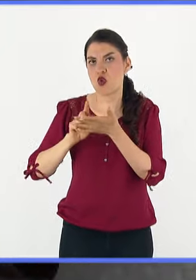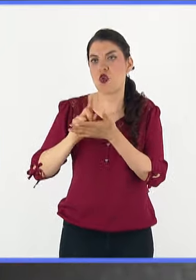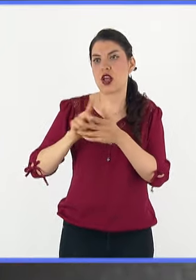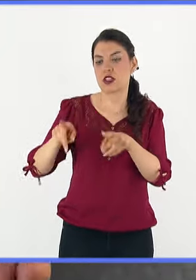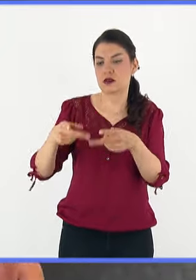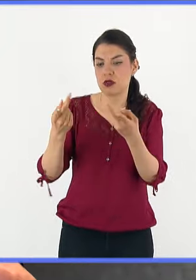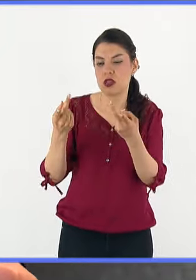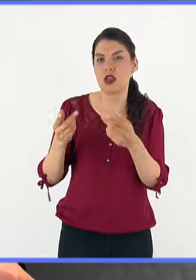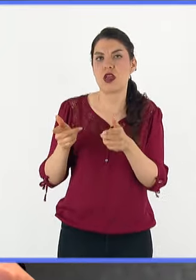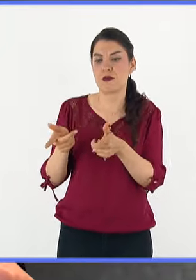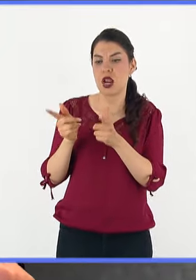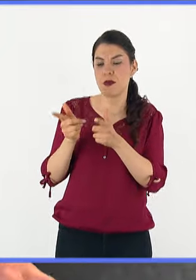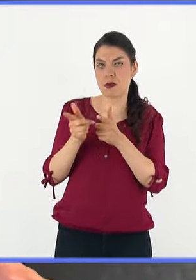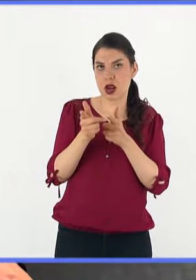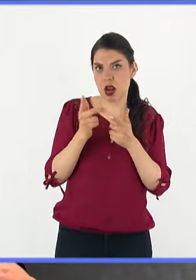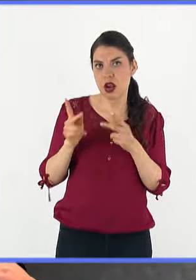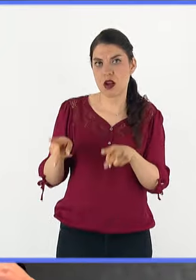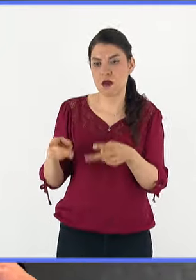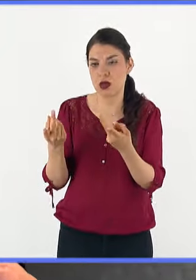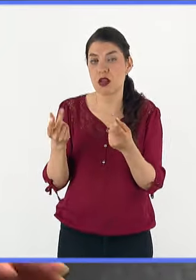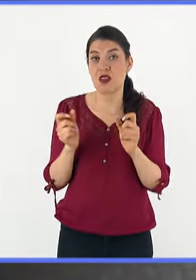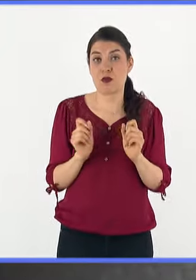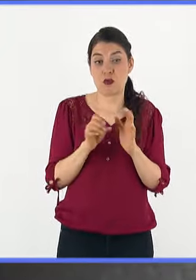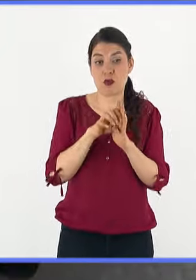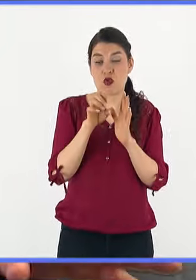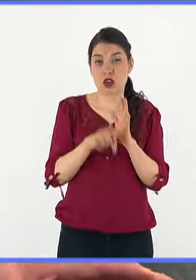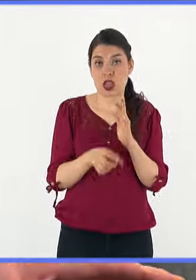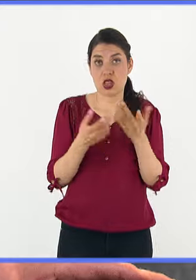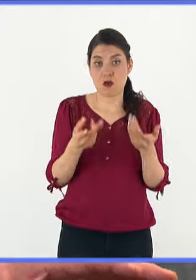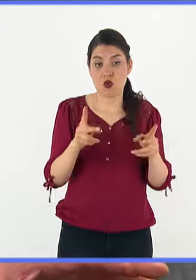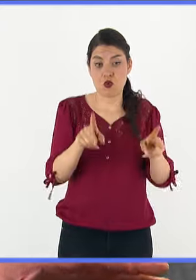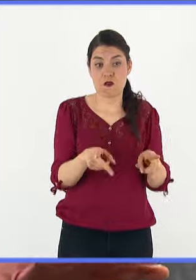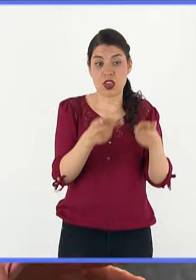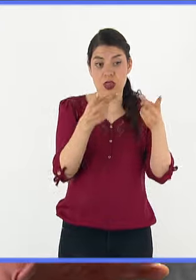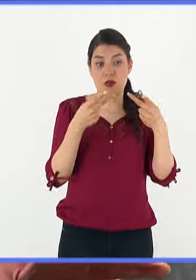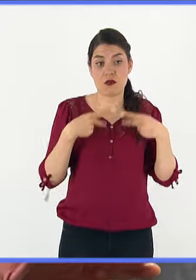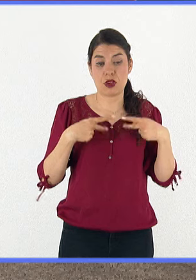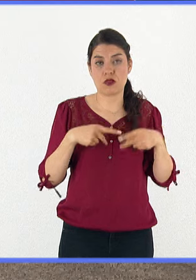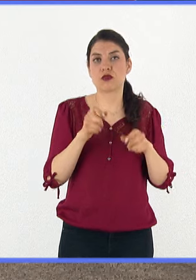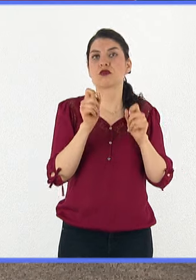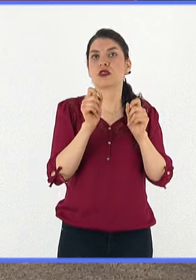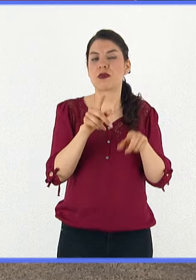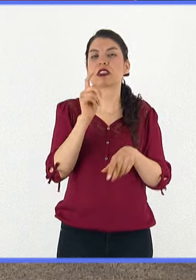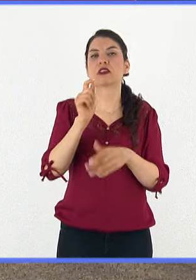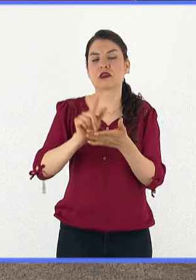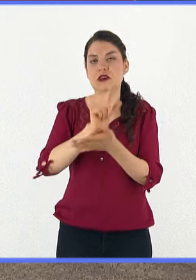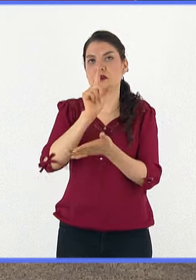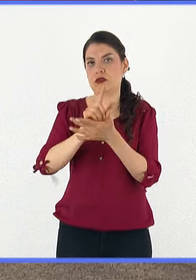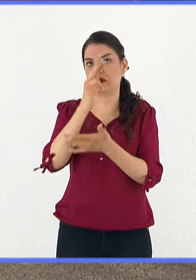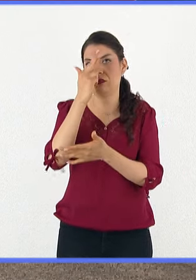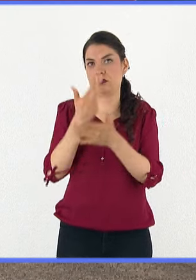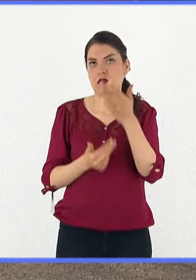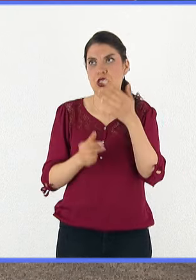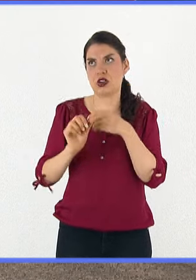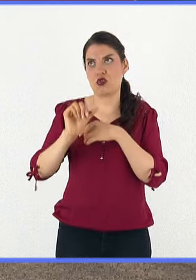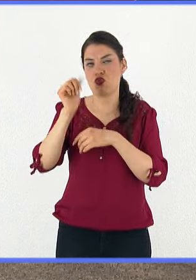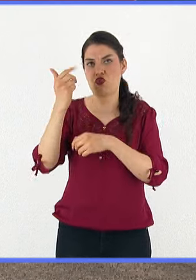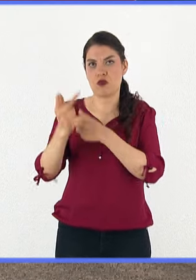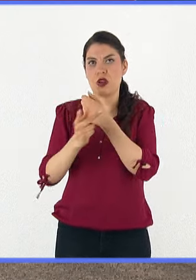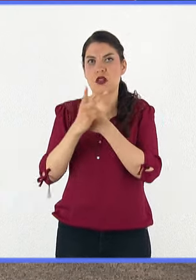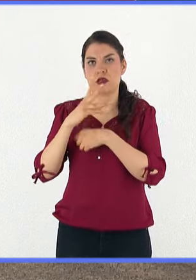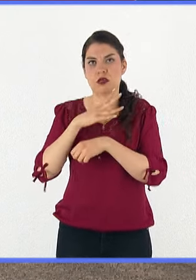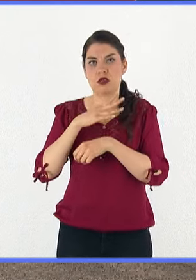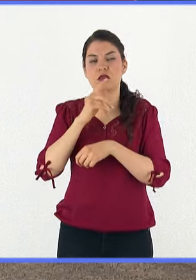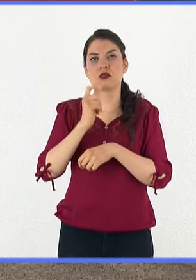tráfico de personas ya está catalogado por las Naciones Unidas a través de sus oficina contra el delito como el el la